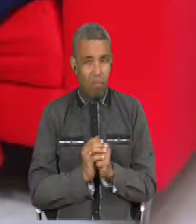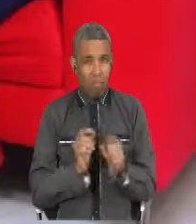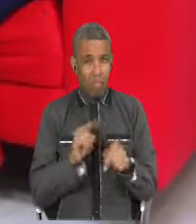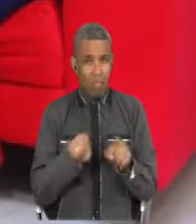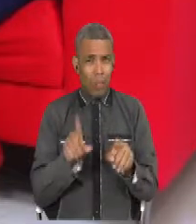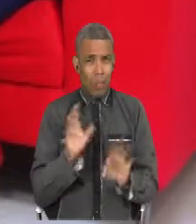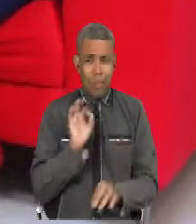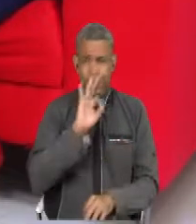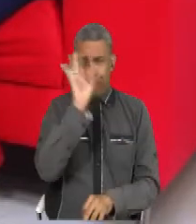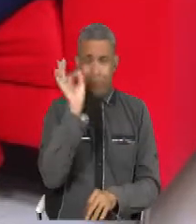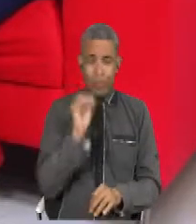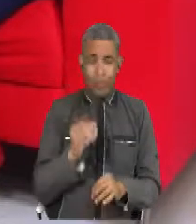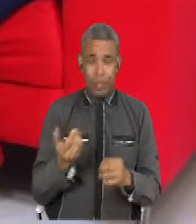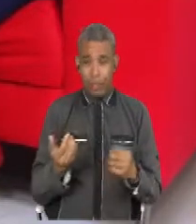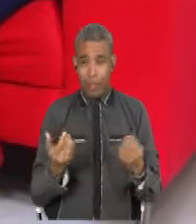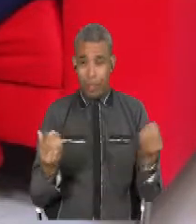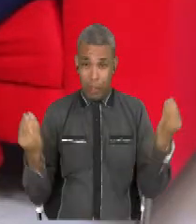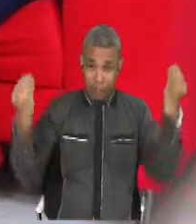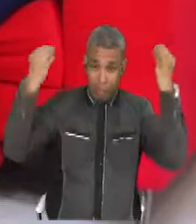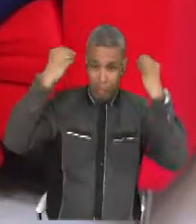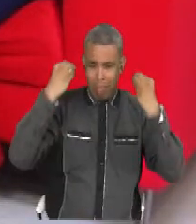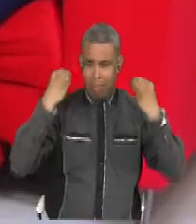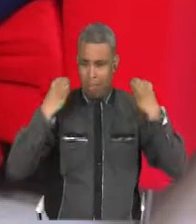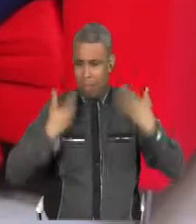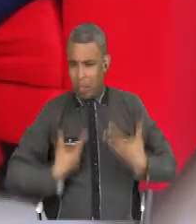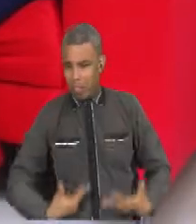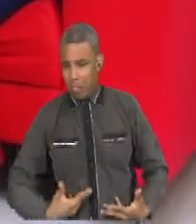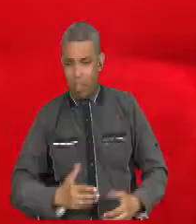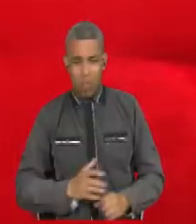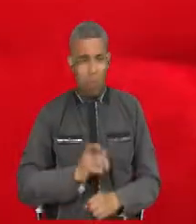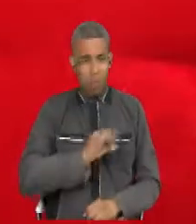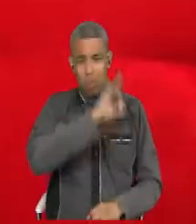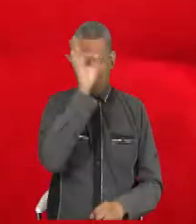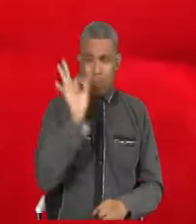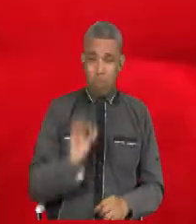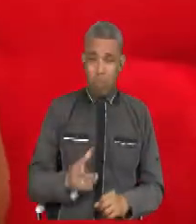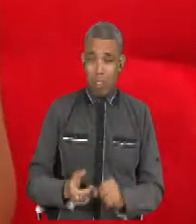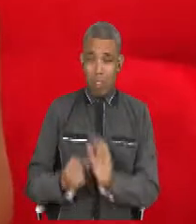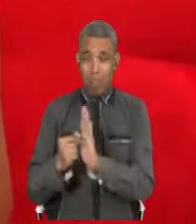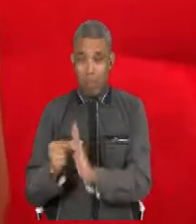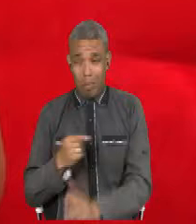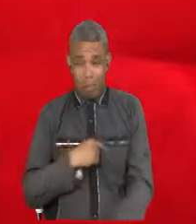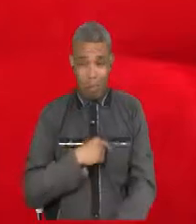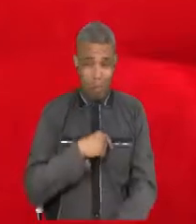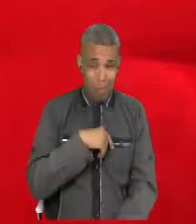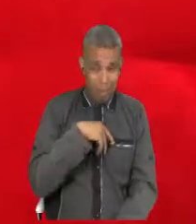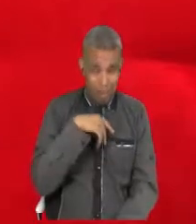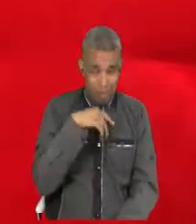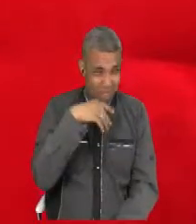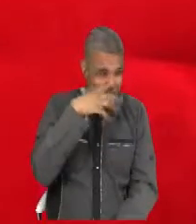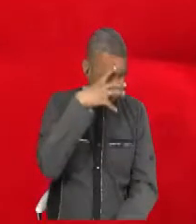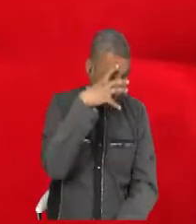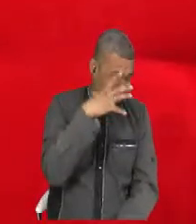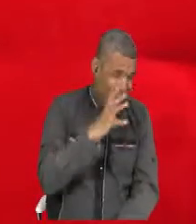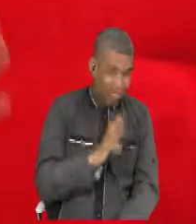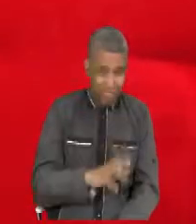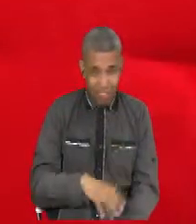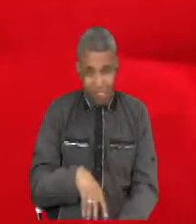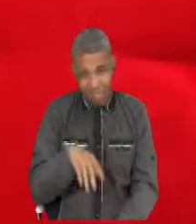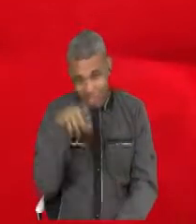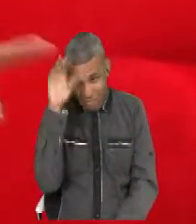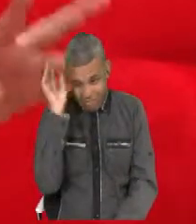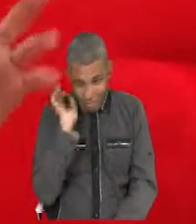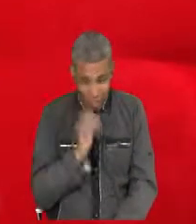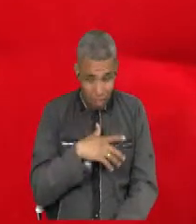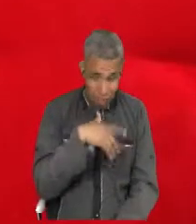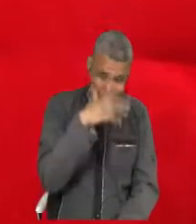puesto un disfraz, qué pena, que o se lo ponen y llegan después, no, yo no fui capaz de mostrárselo, me metí debajo de las cobijas y cuando él me quitó la cobija pues me vio disfrazada,